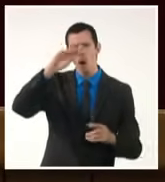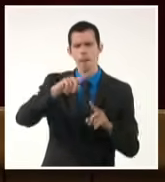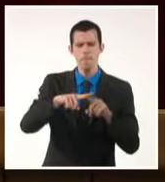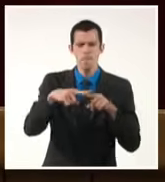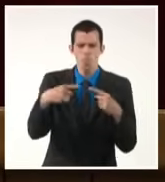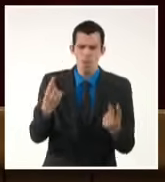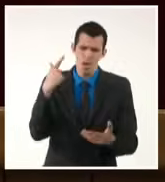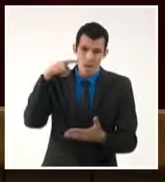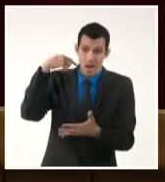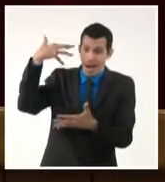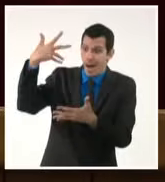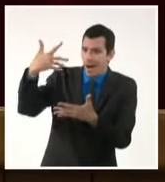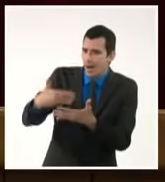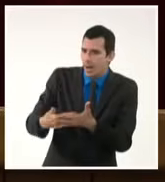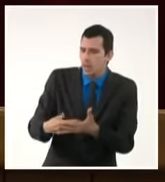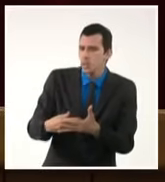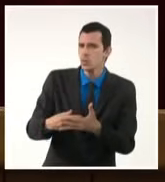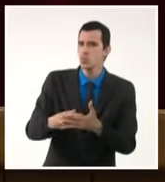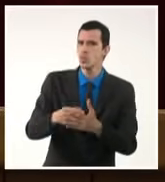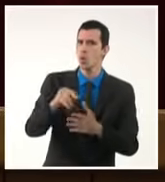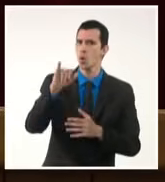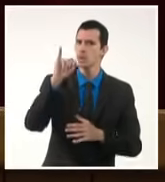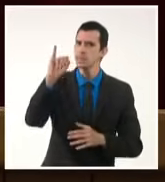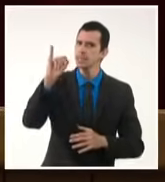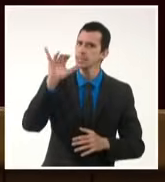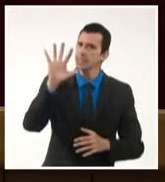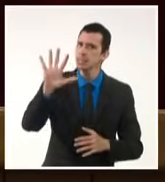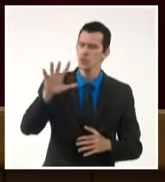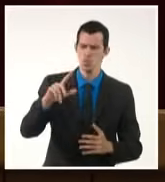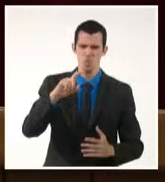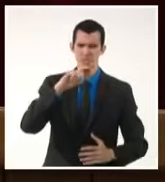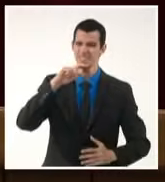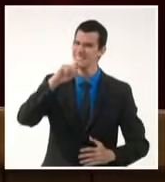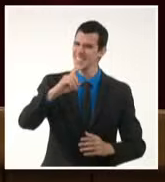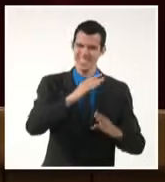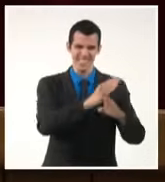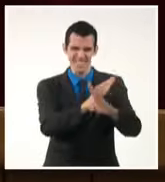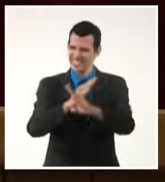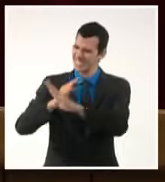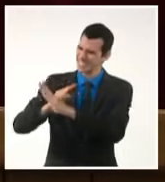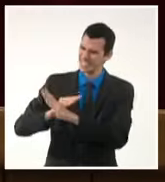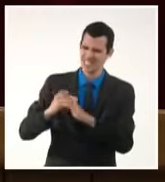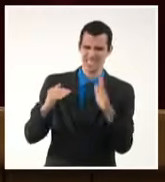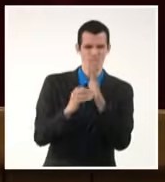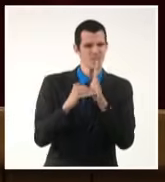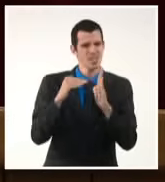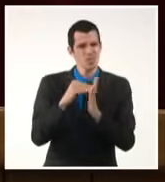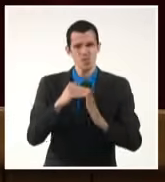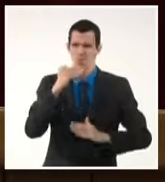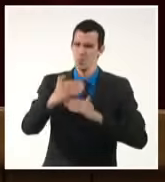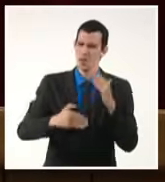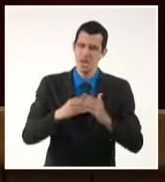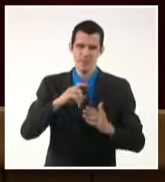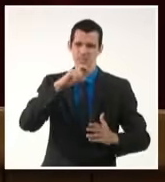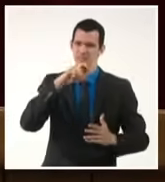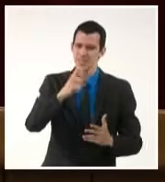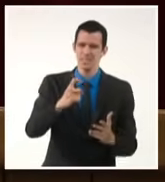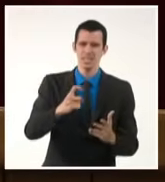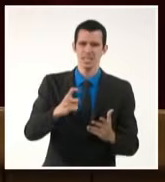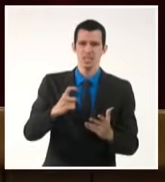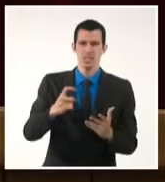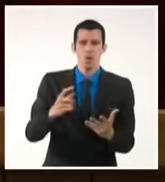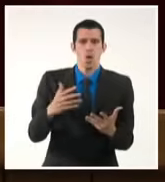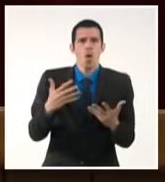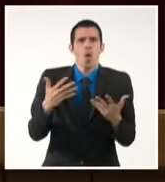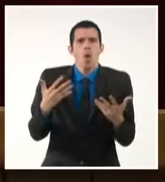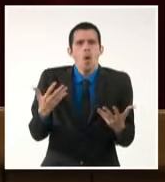sobrevivido 65 años a cercos y amenazas de todo tipo, sin perder los sueños y las esperanzas en